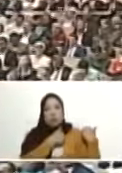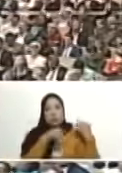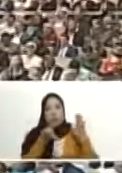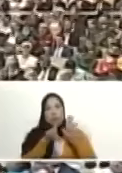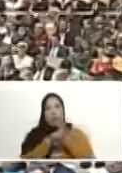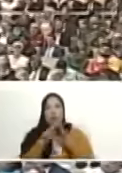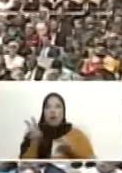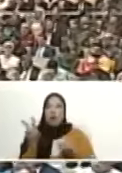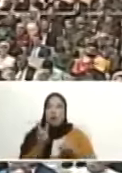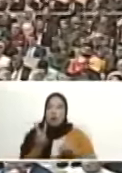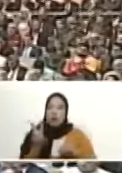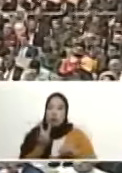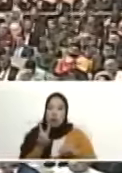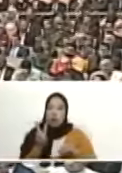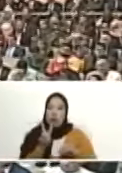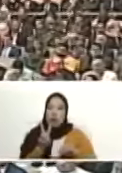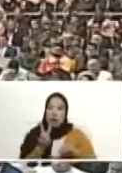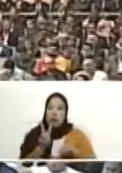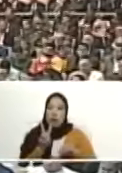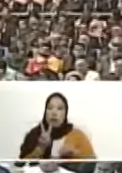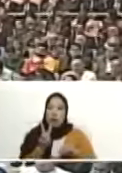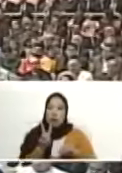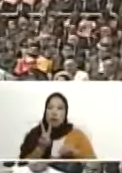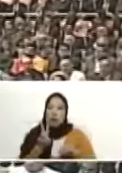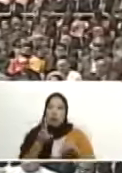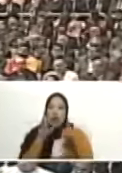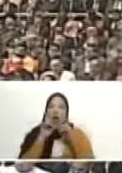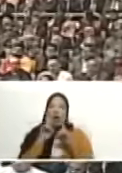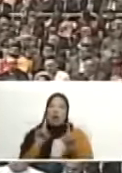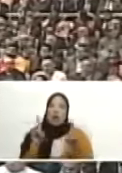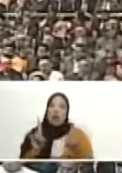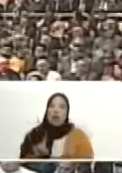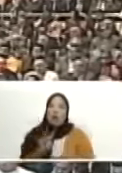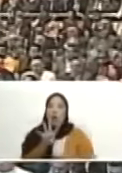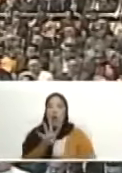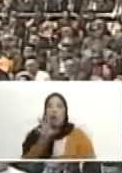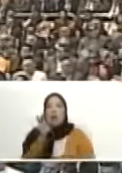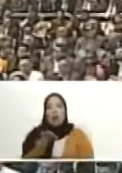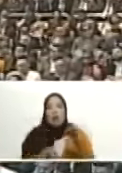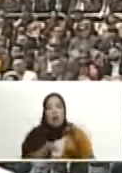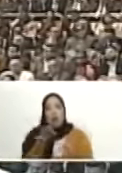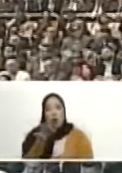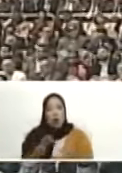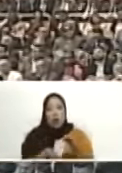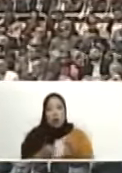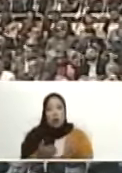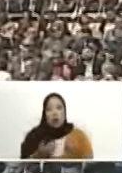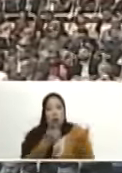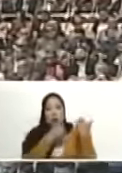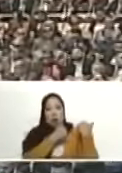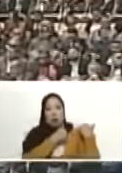de Venezuela y designa cuatro abogados representantes: